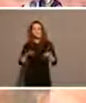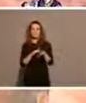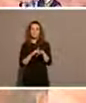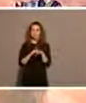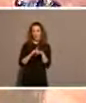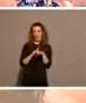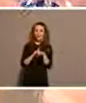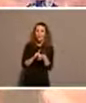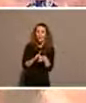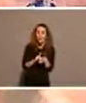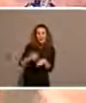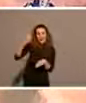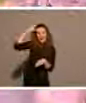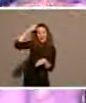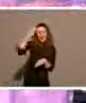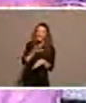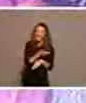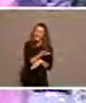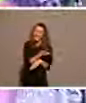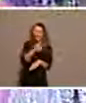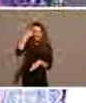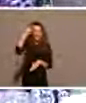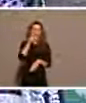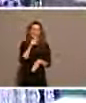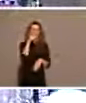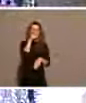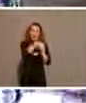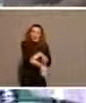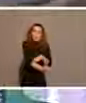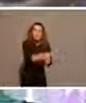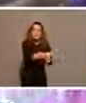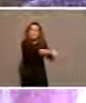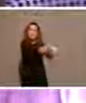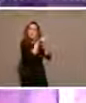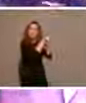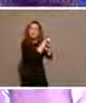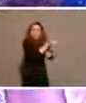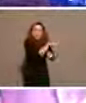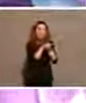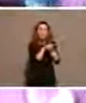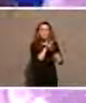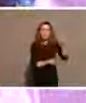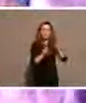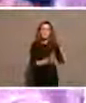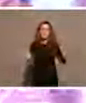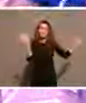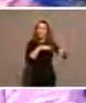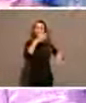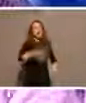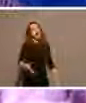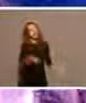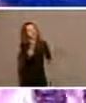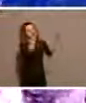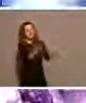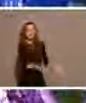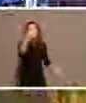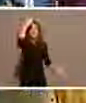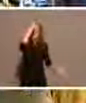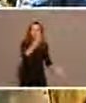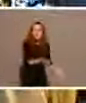disculpen con el rey. Este se carga un elefante en un safari. No pasa nada por quien